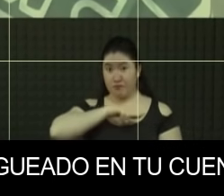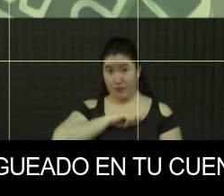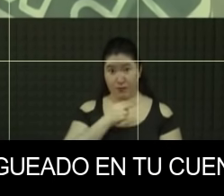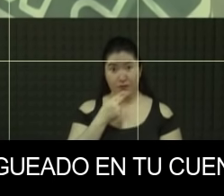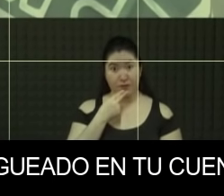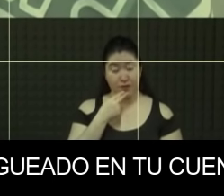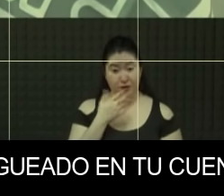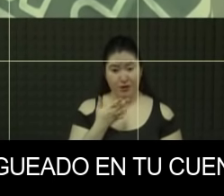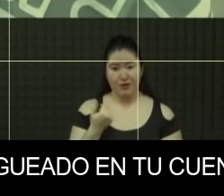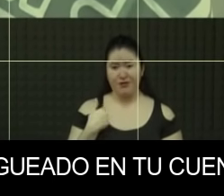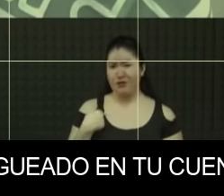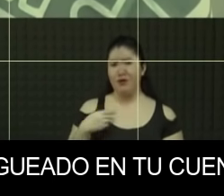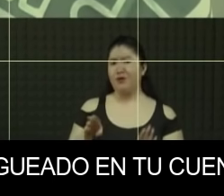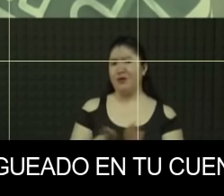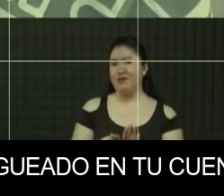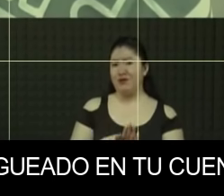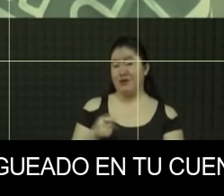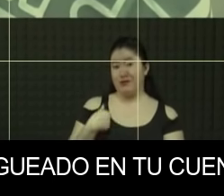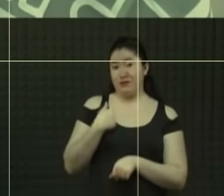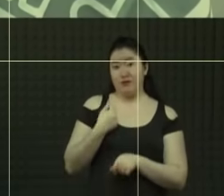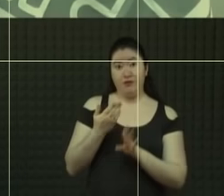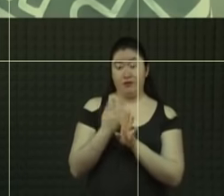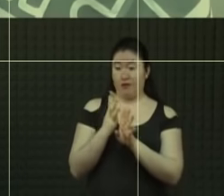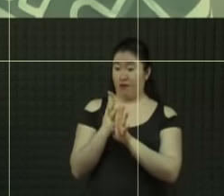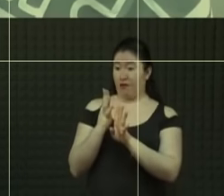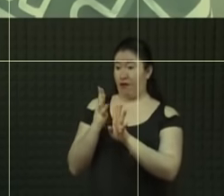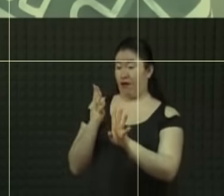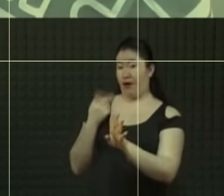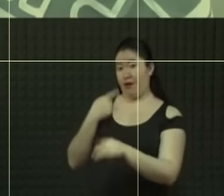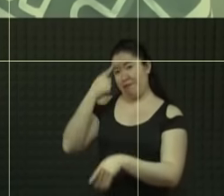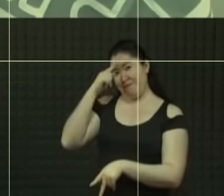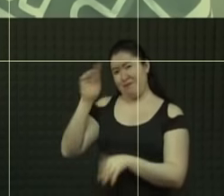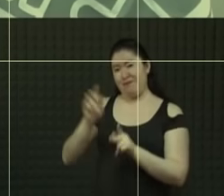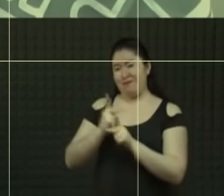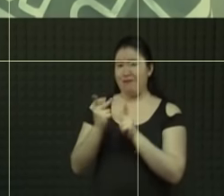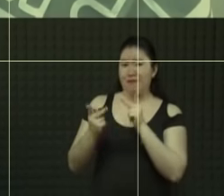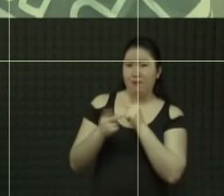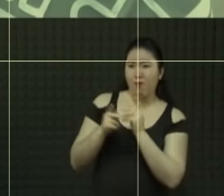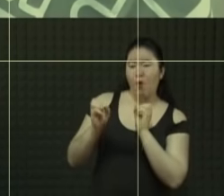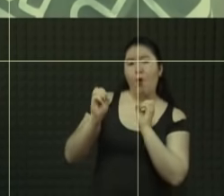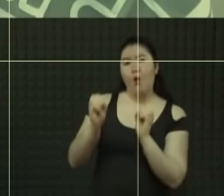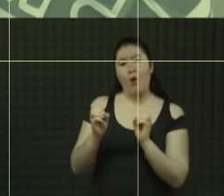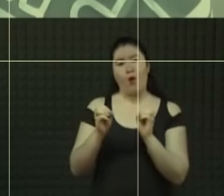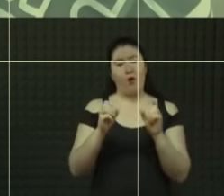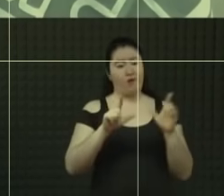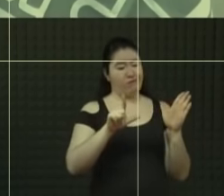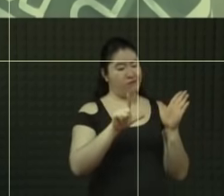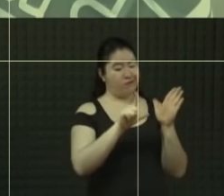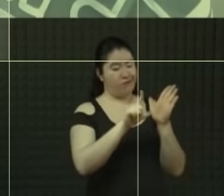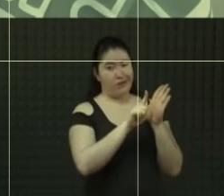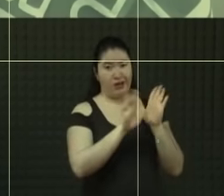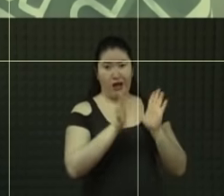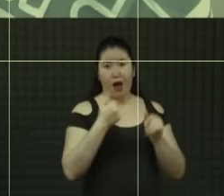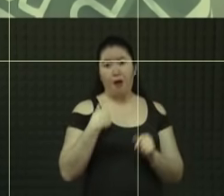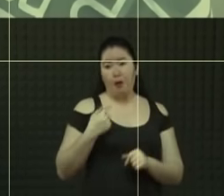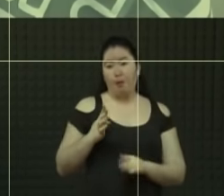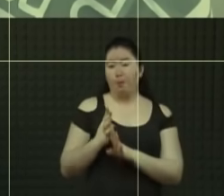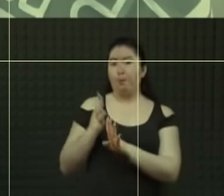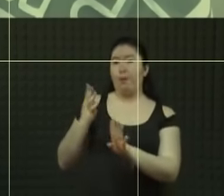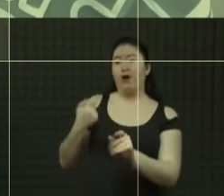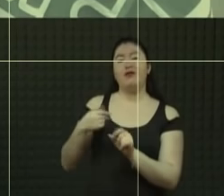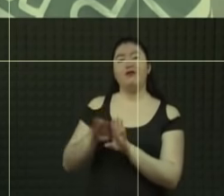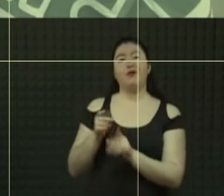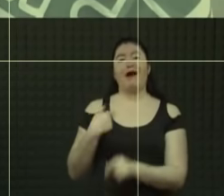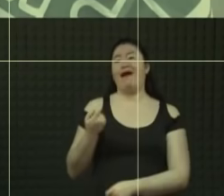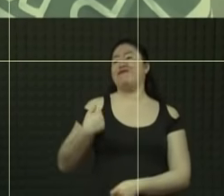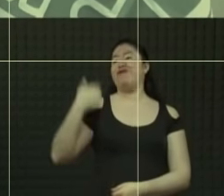nunca lo hemos hecho, yo me formo para sacar mi pasaporte o me formo para sacar mi licencia, nunca utilizamos ninguna influencia